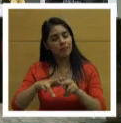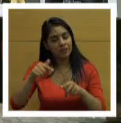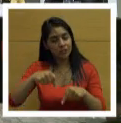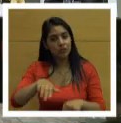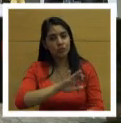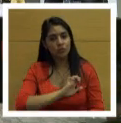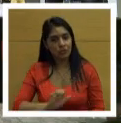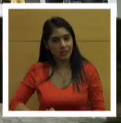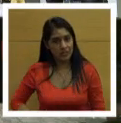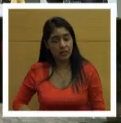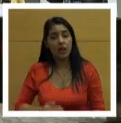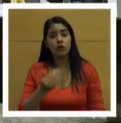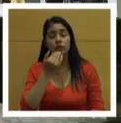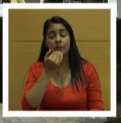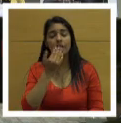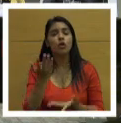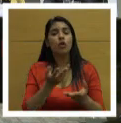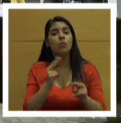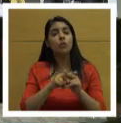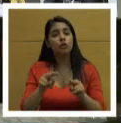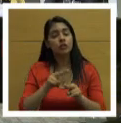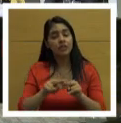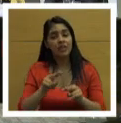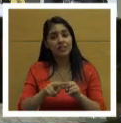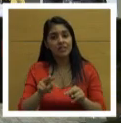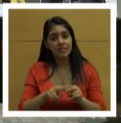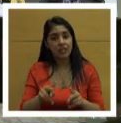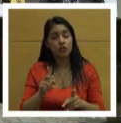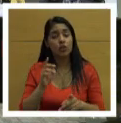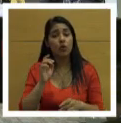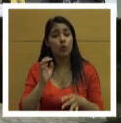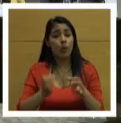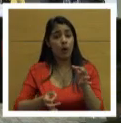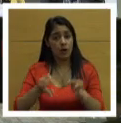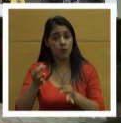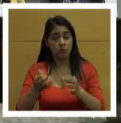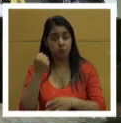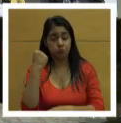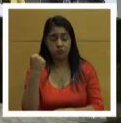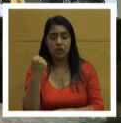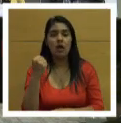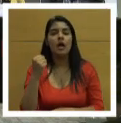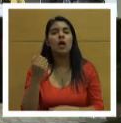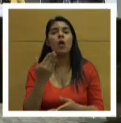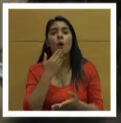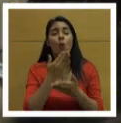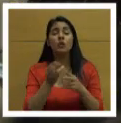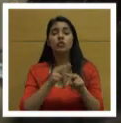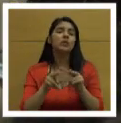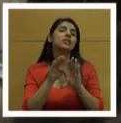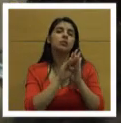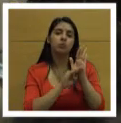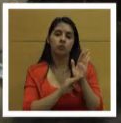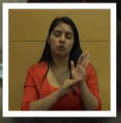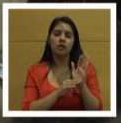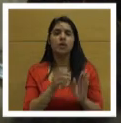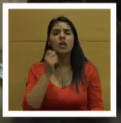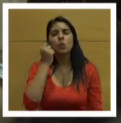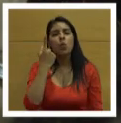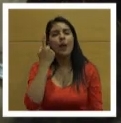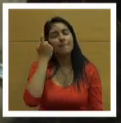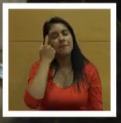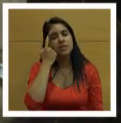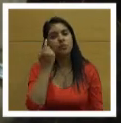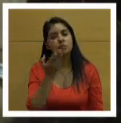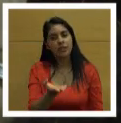Estado? Gracias. ¿Cómo lo está haciendo el Poder Judicial como órgano del Estado en la aplicación de estos protocolos y cuáles piensa usted que son